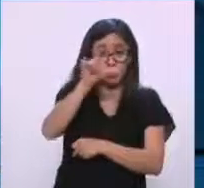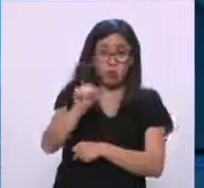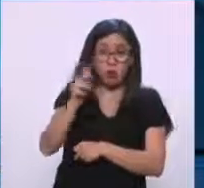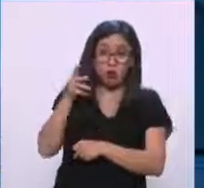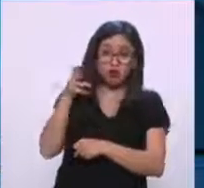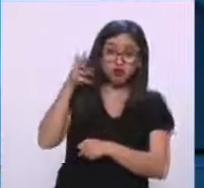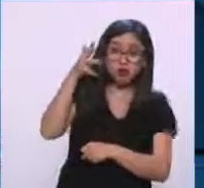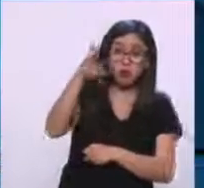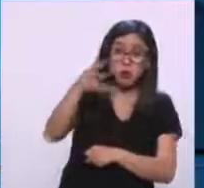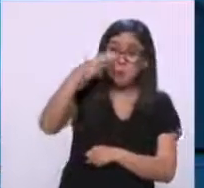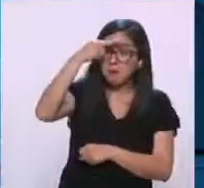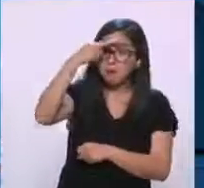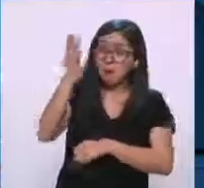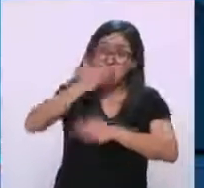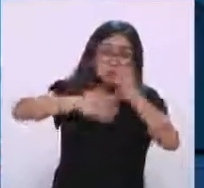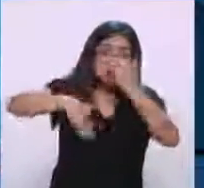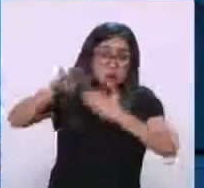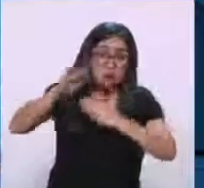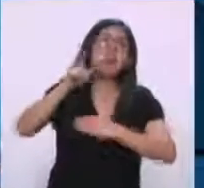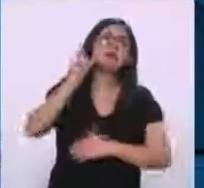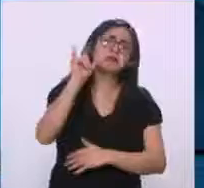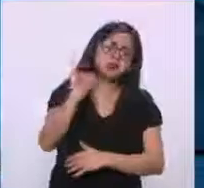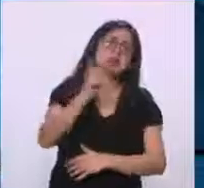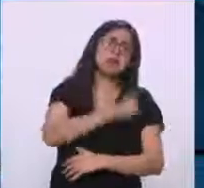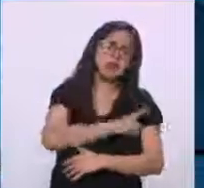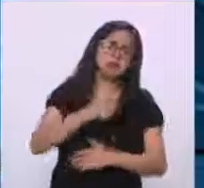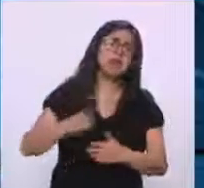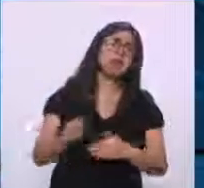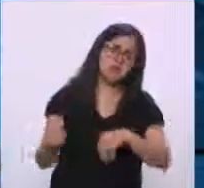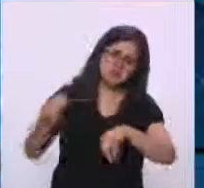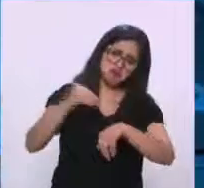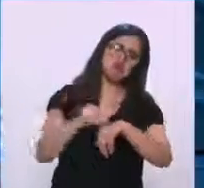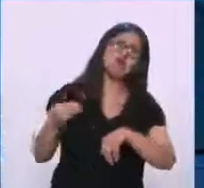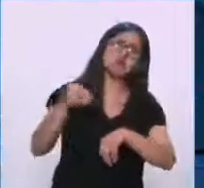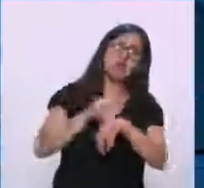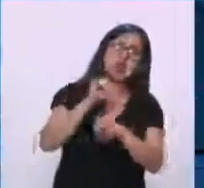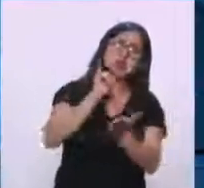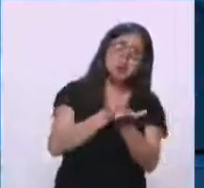fiscal a fondo para dotar al sector público de más